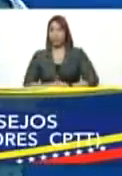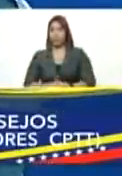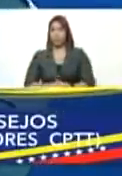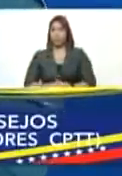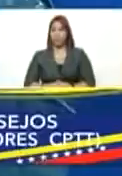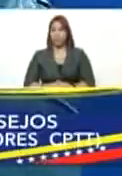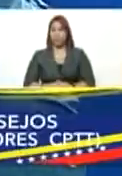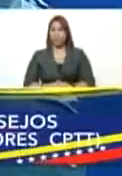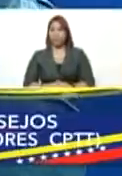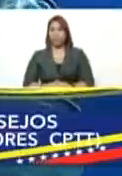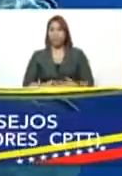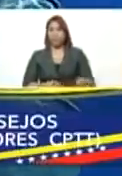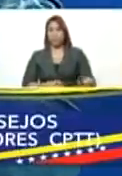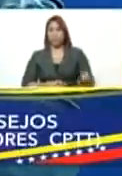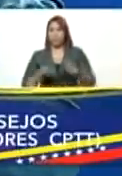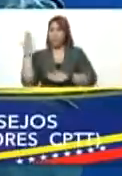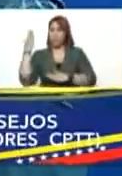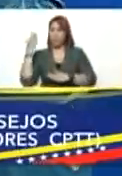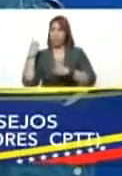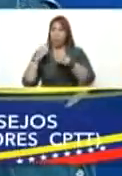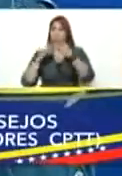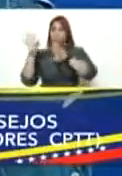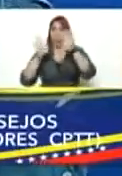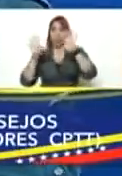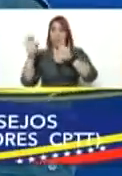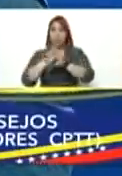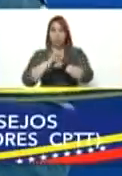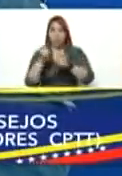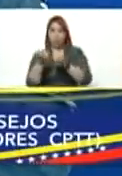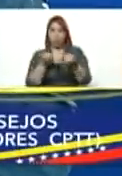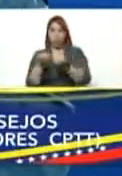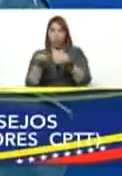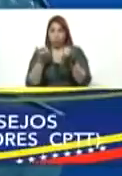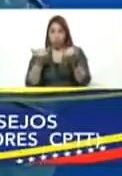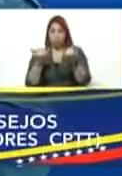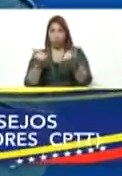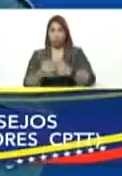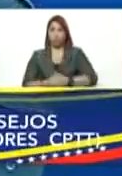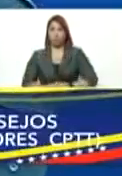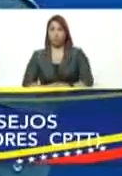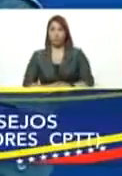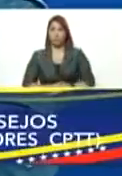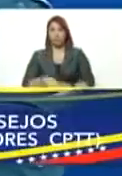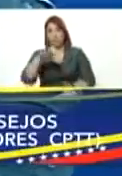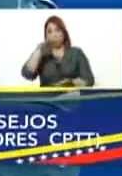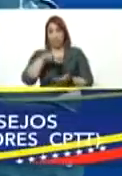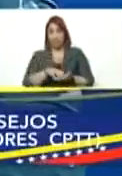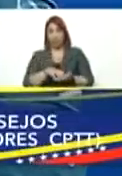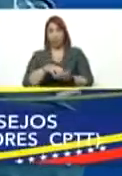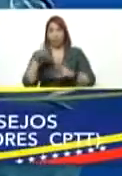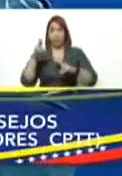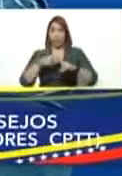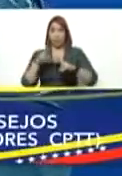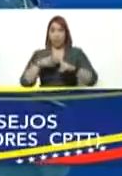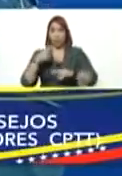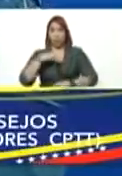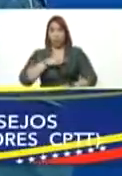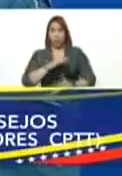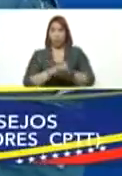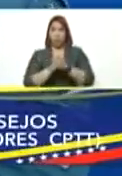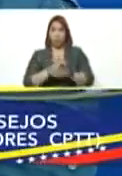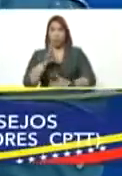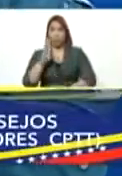verde y se lo lleva. Bueno, eso ya lo estamos controlando. En el estado Táchira, con nuestro querido comandante